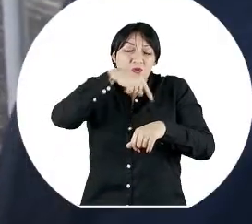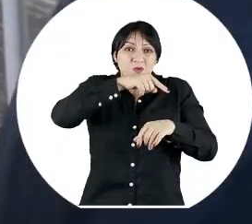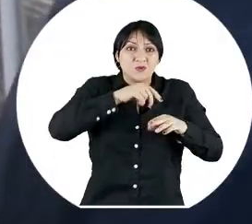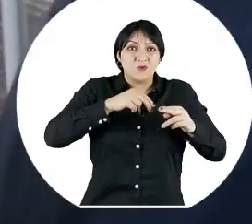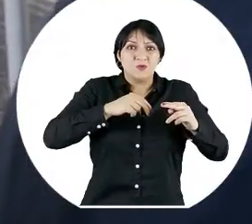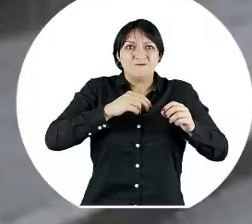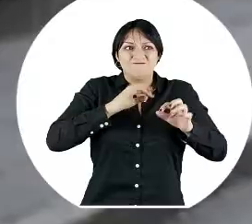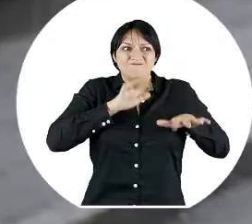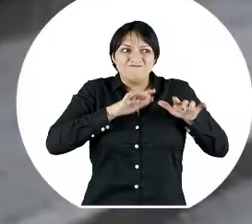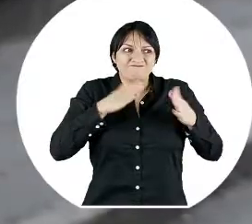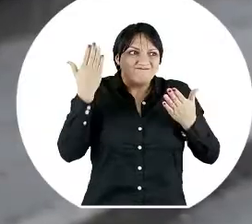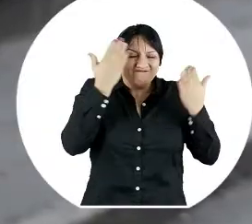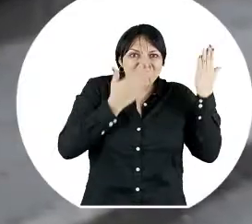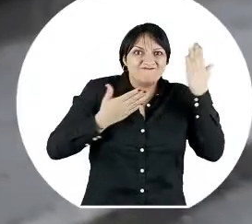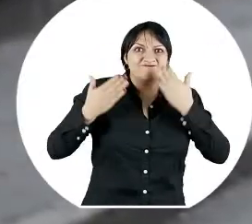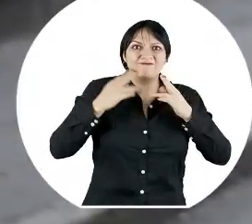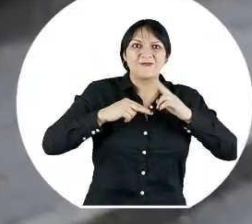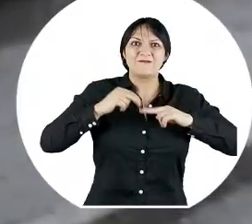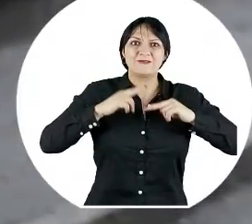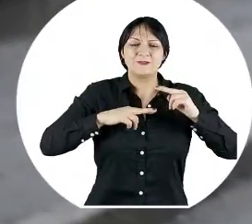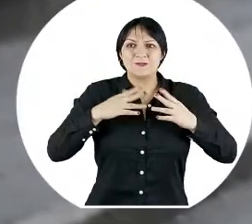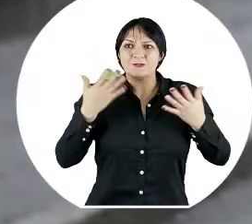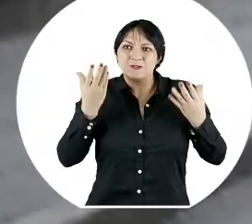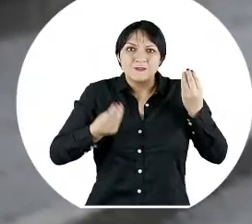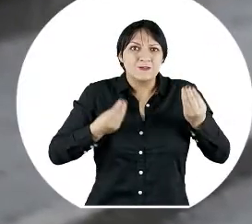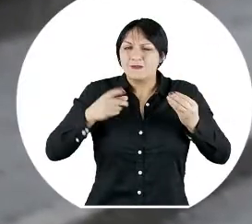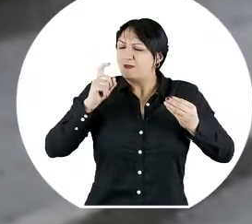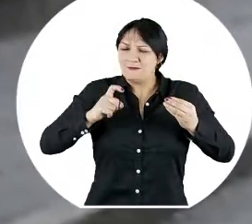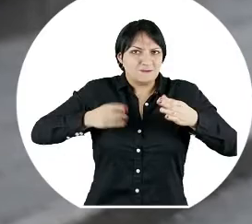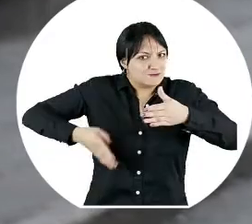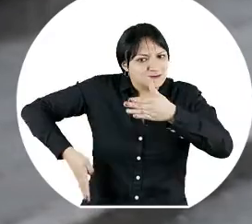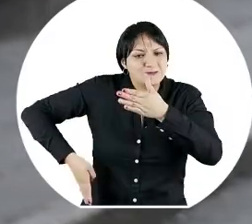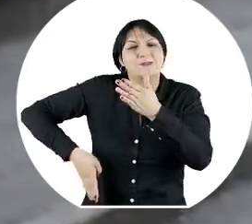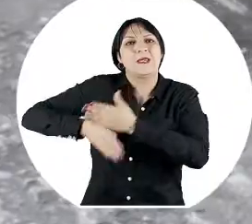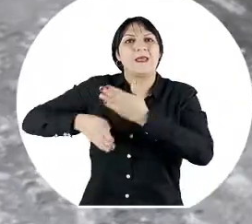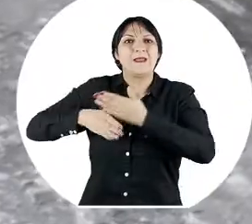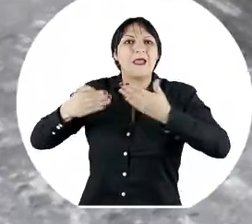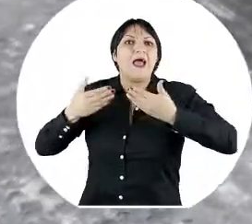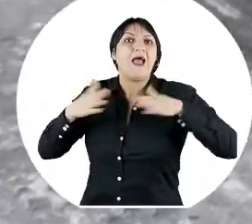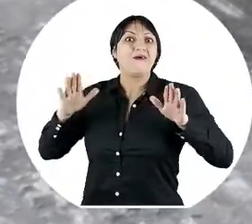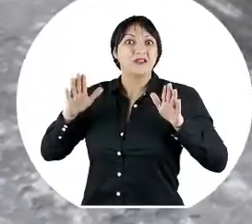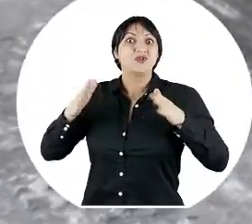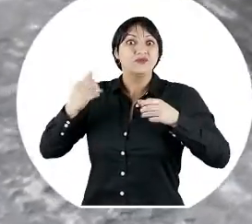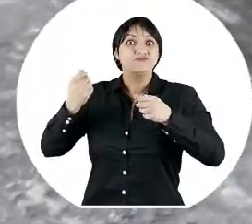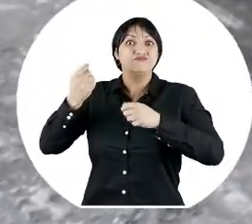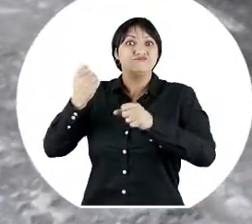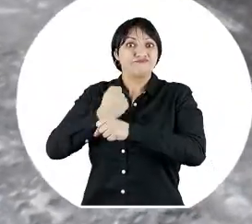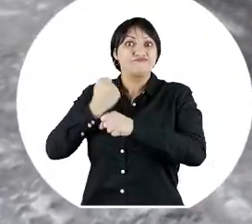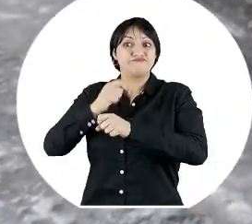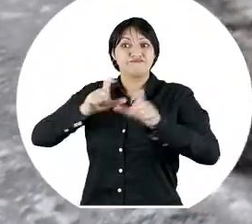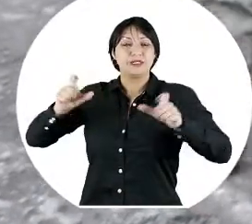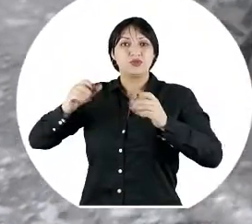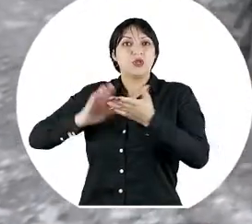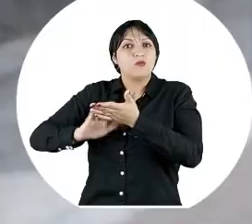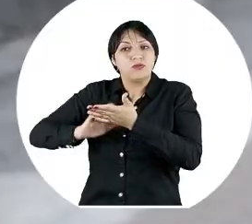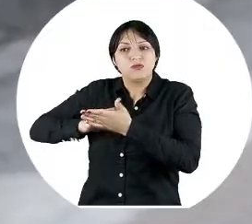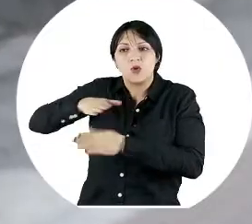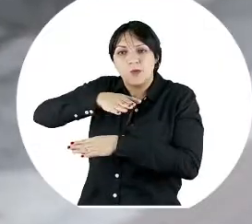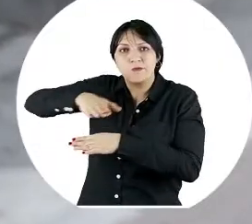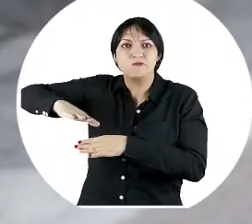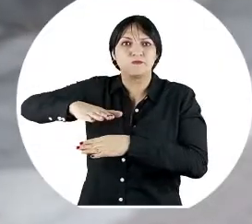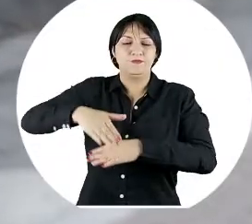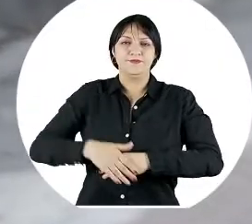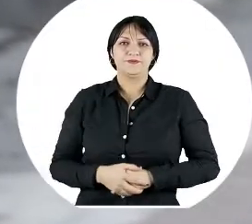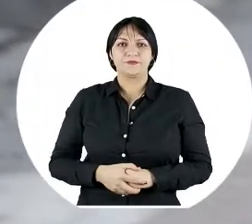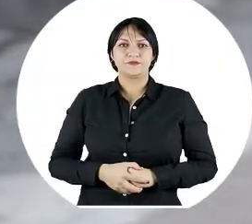seguimos comprometidos con la reactivación económica y el arreglo de las vías en el municipio de Pasto. Estamos rehabilitando un sector del